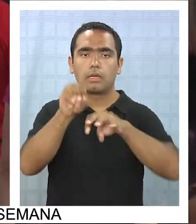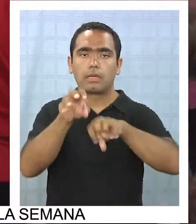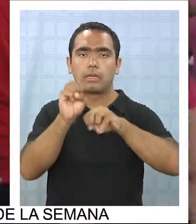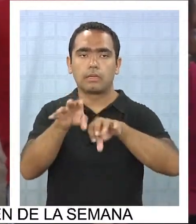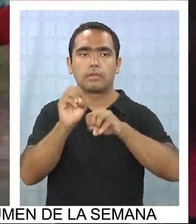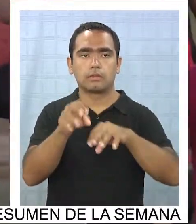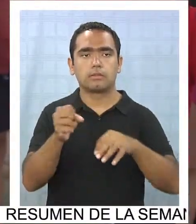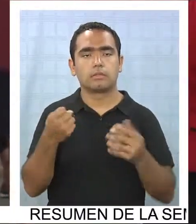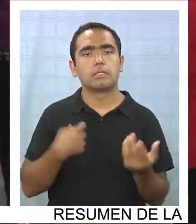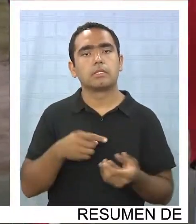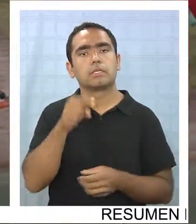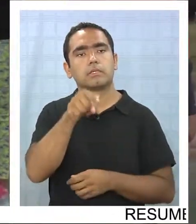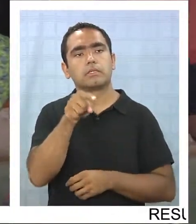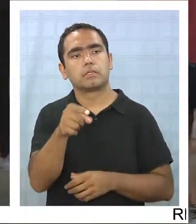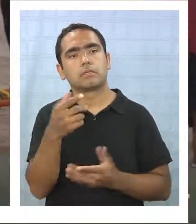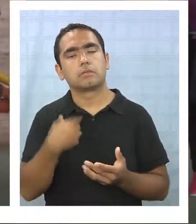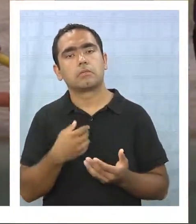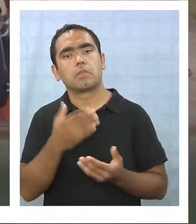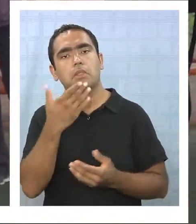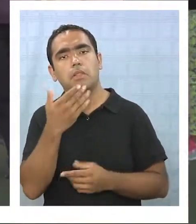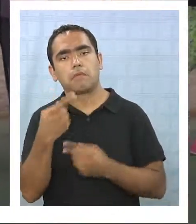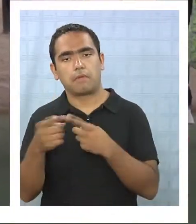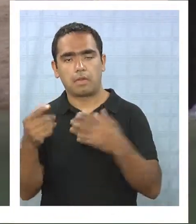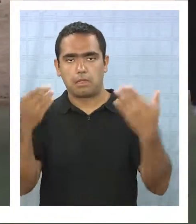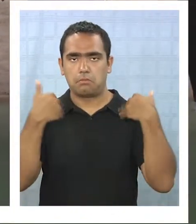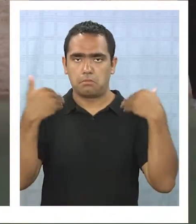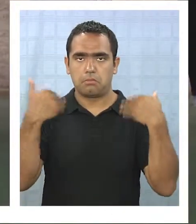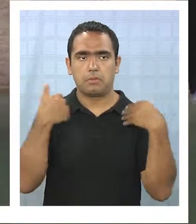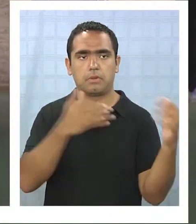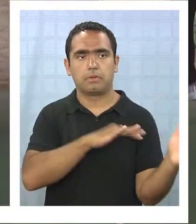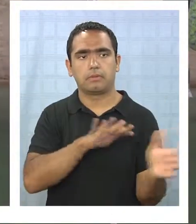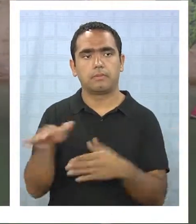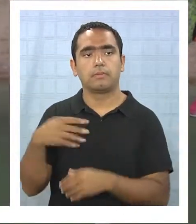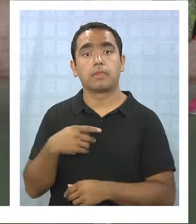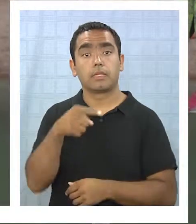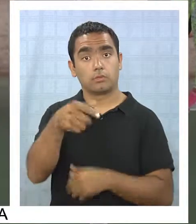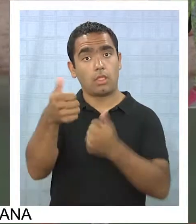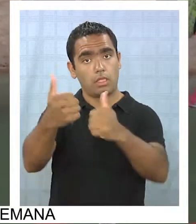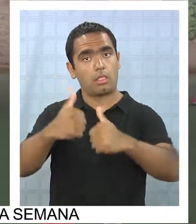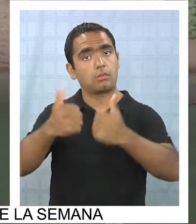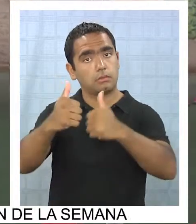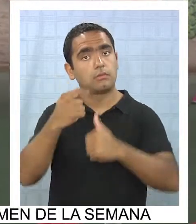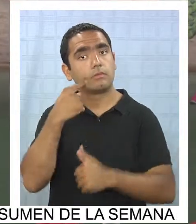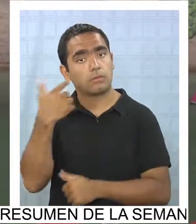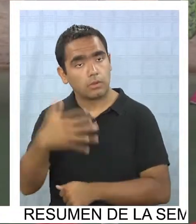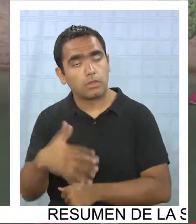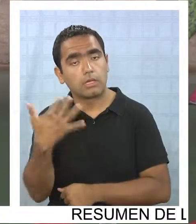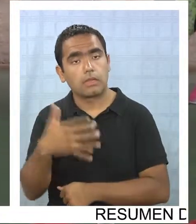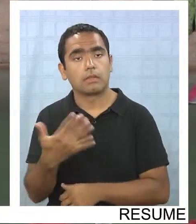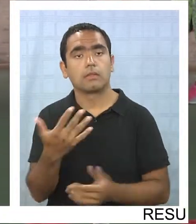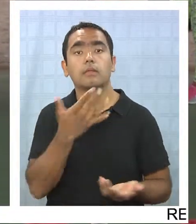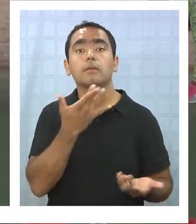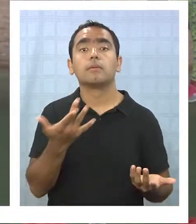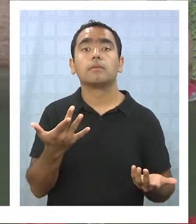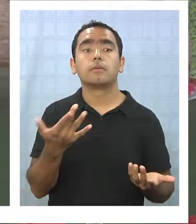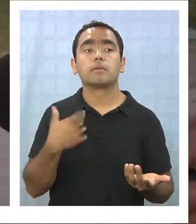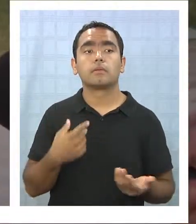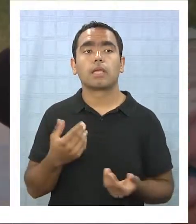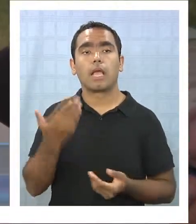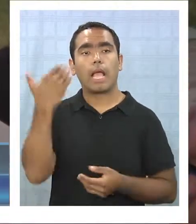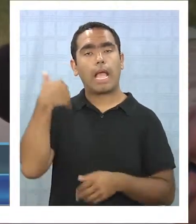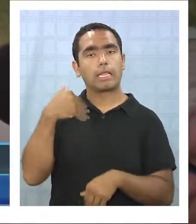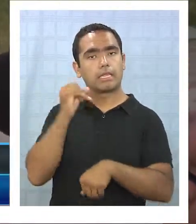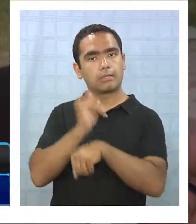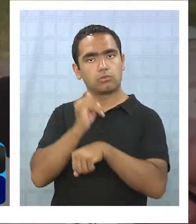de entrenamiento funcional y steel training. Es un desafío importante, importante porque el instructor